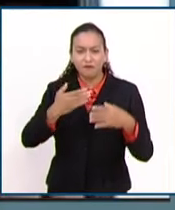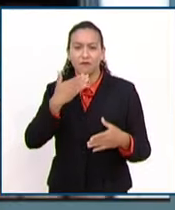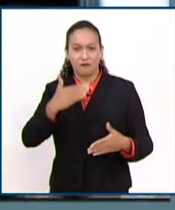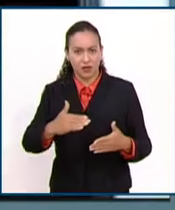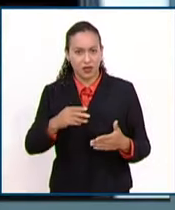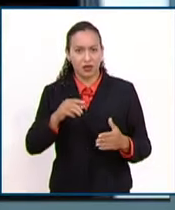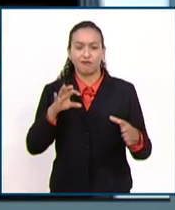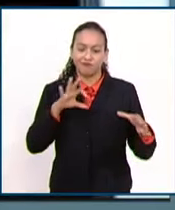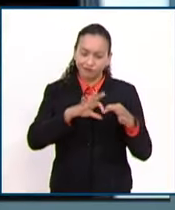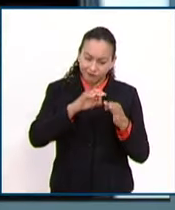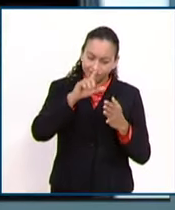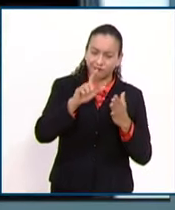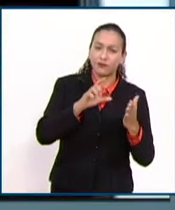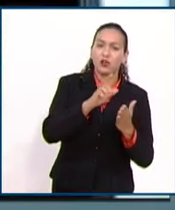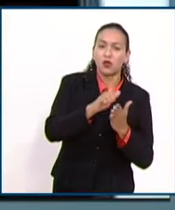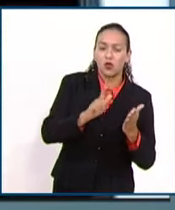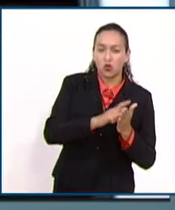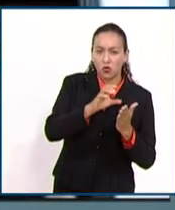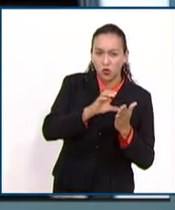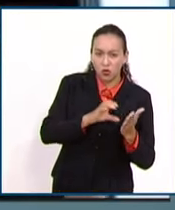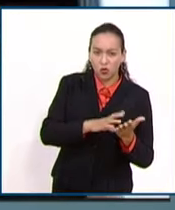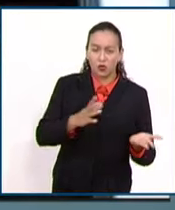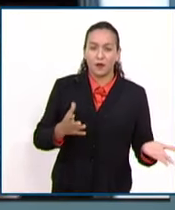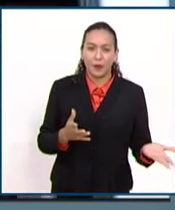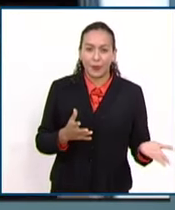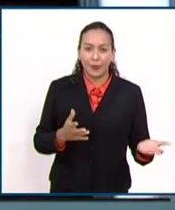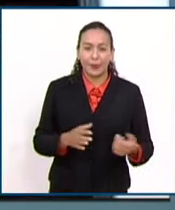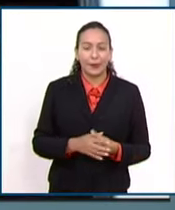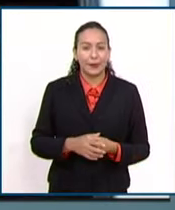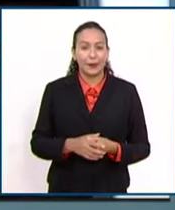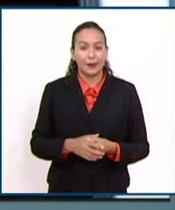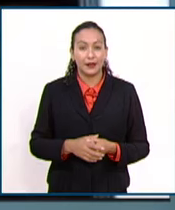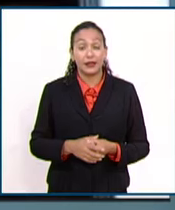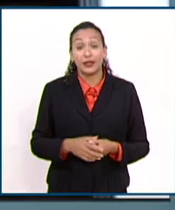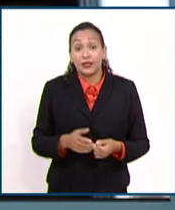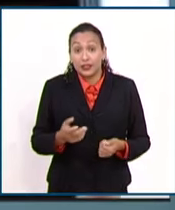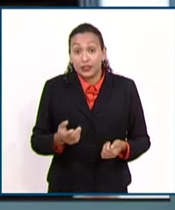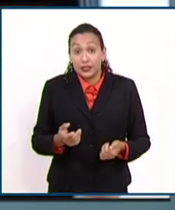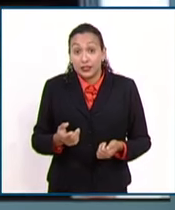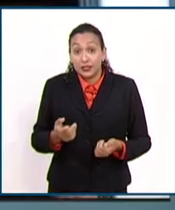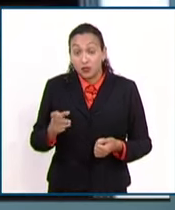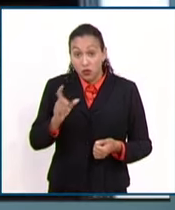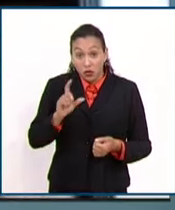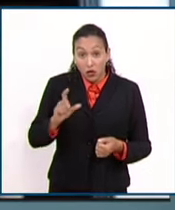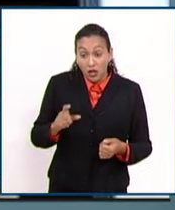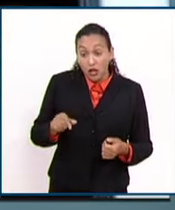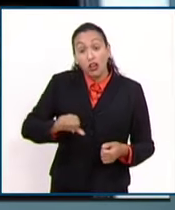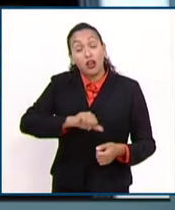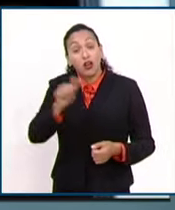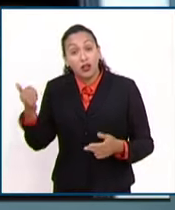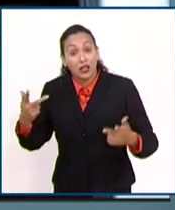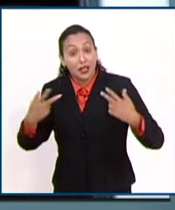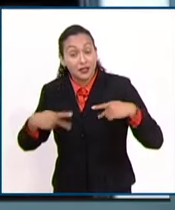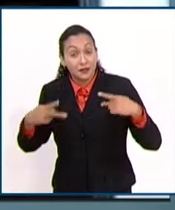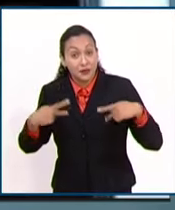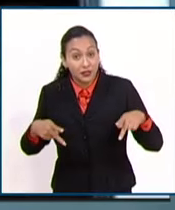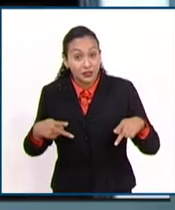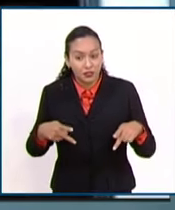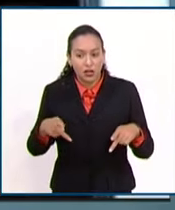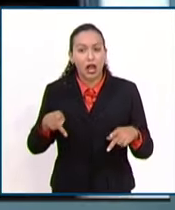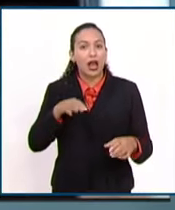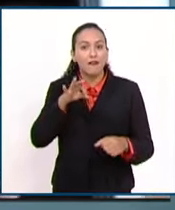desempeñar el cargo podrían ser relevados o desplazados por aquellos que tuvieran más perspicacia